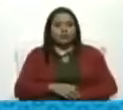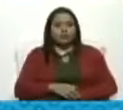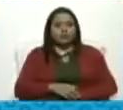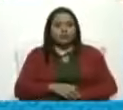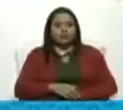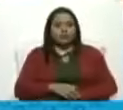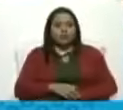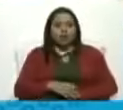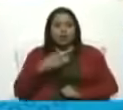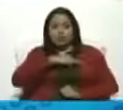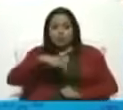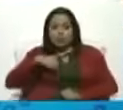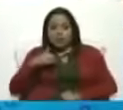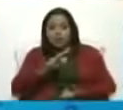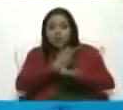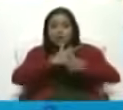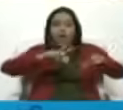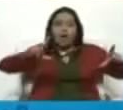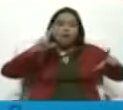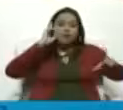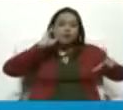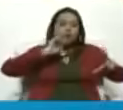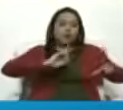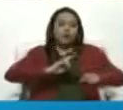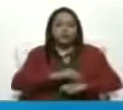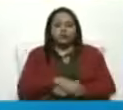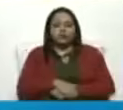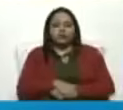por nuestro libertador,